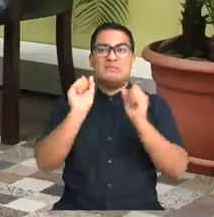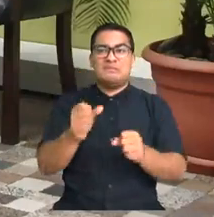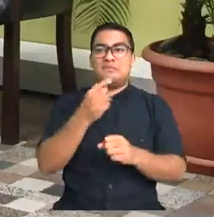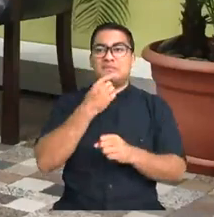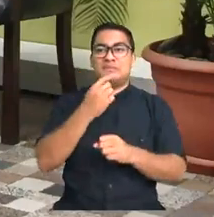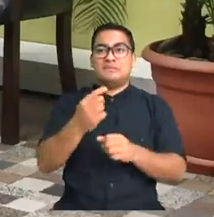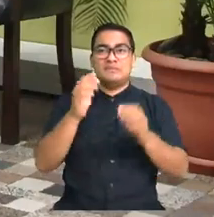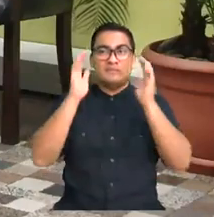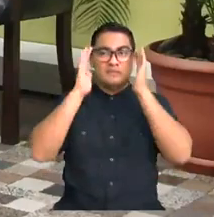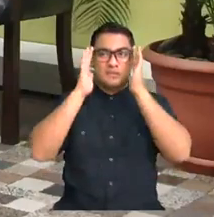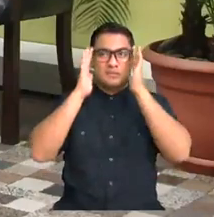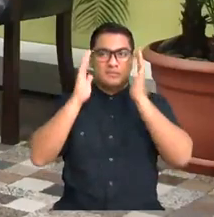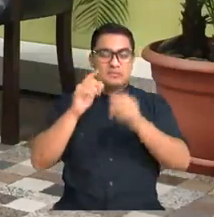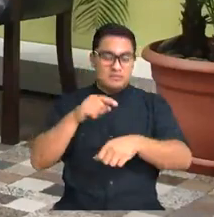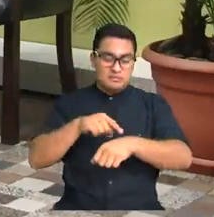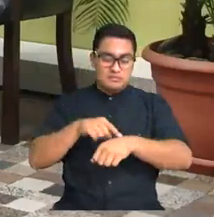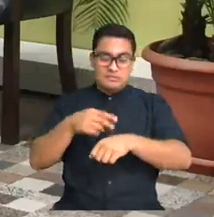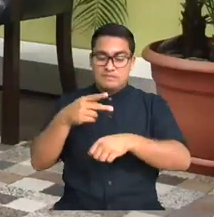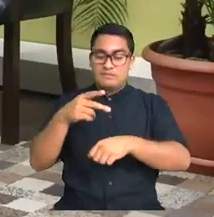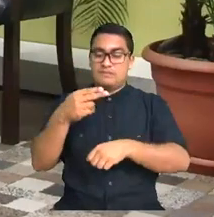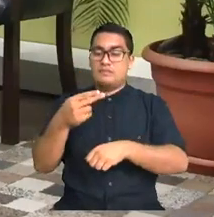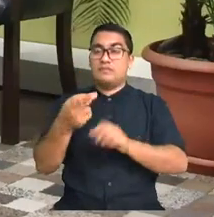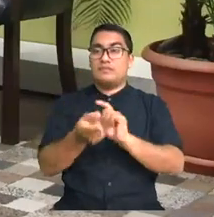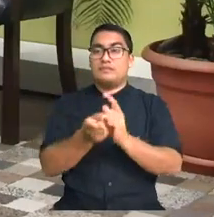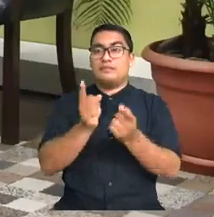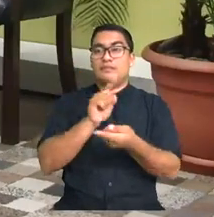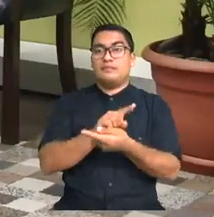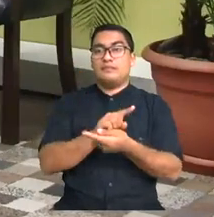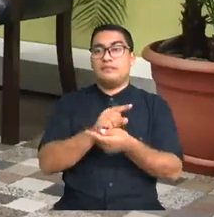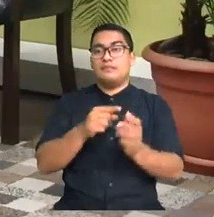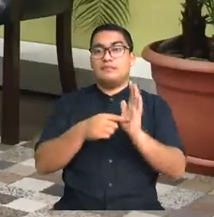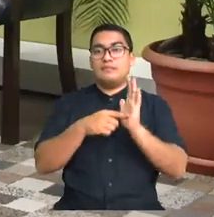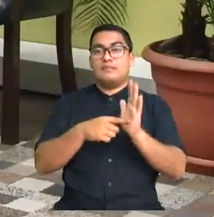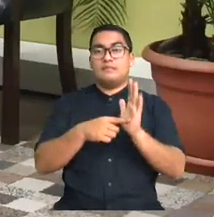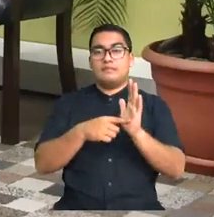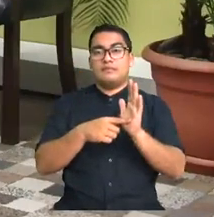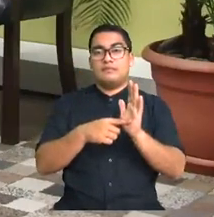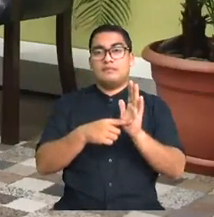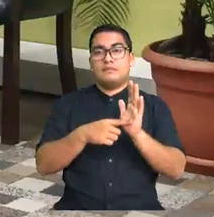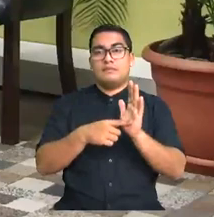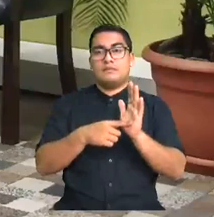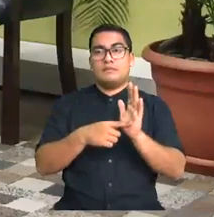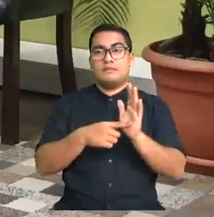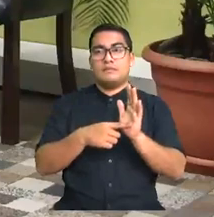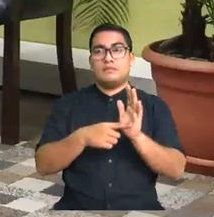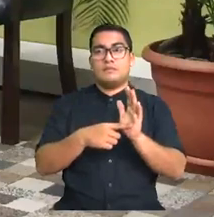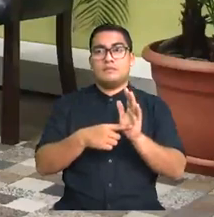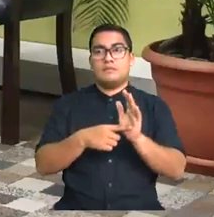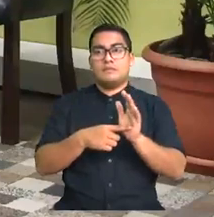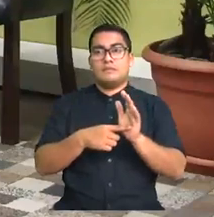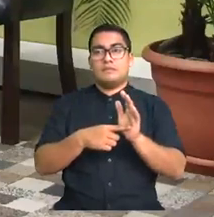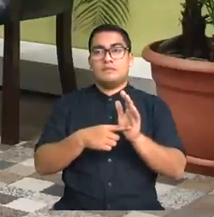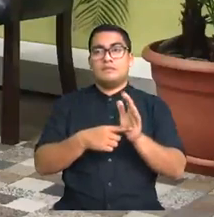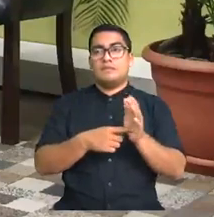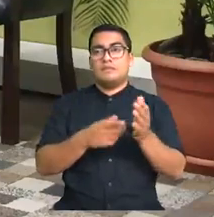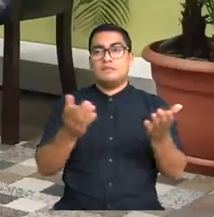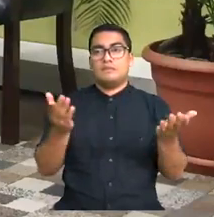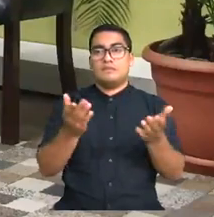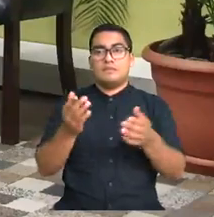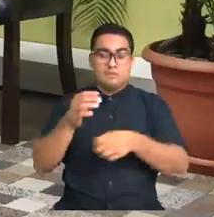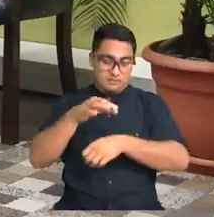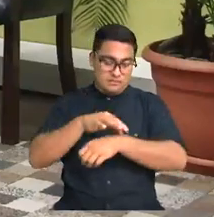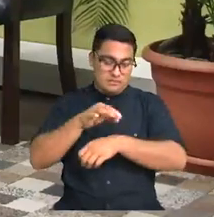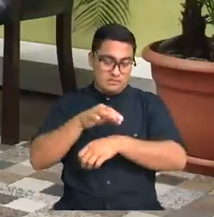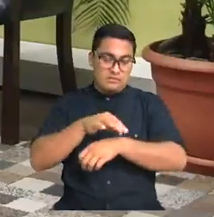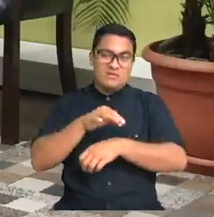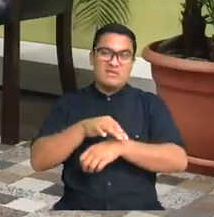es que cambiamos el pH de la piel. Entonces, no solamente es que hacen un blichan, por así decirlo, los pelitos, sino